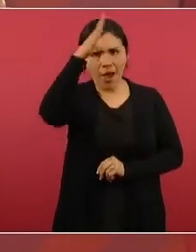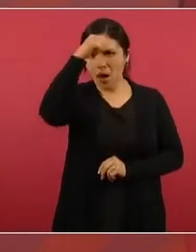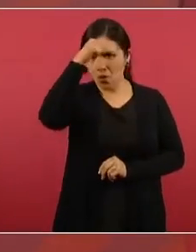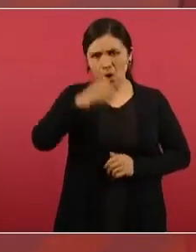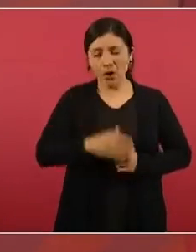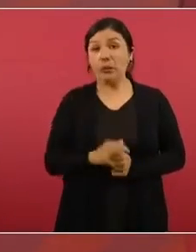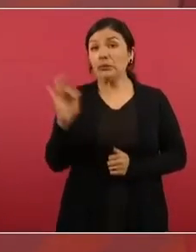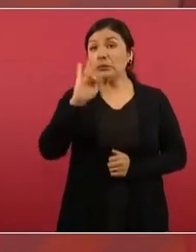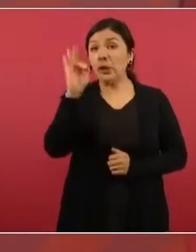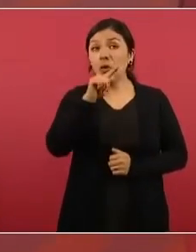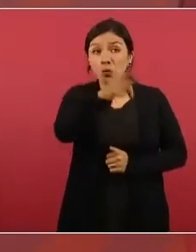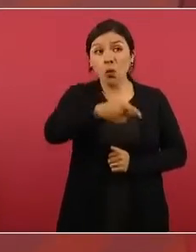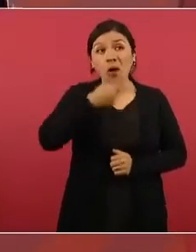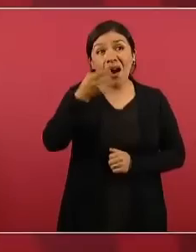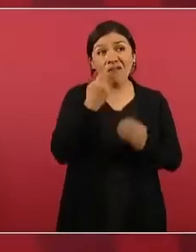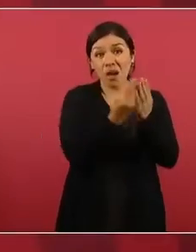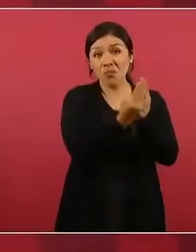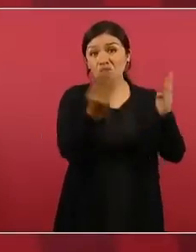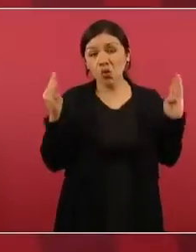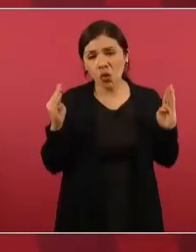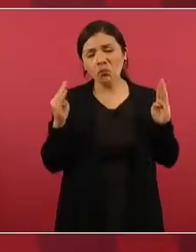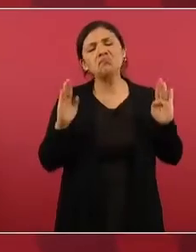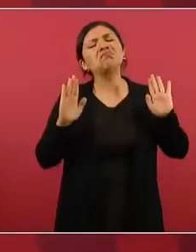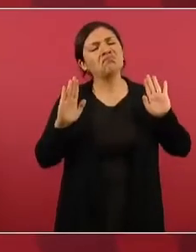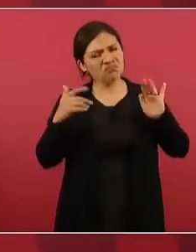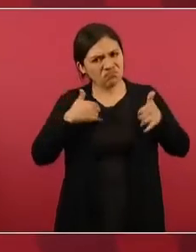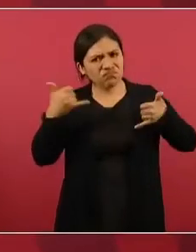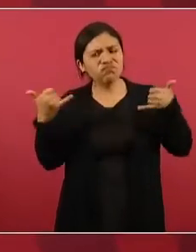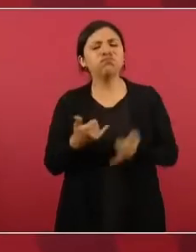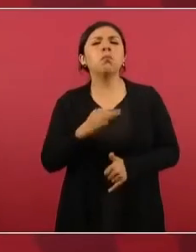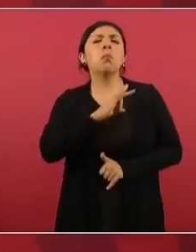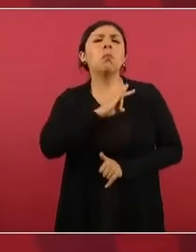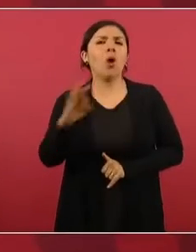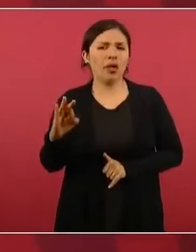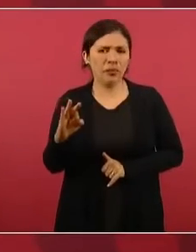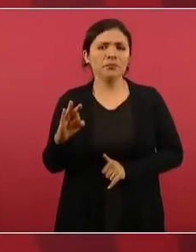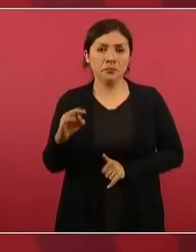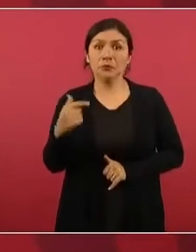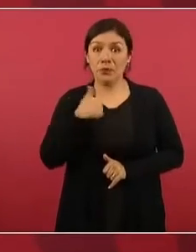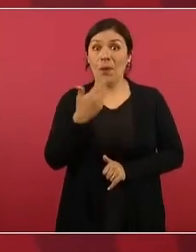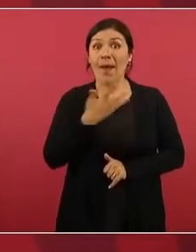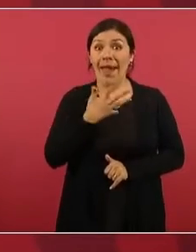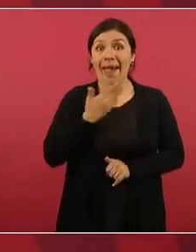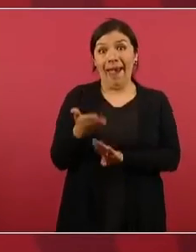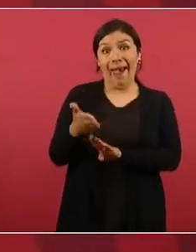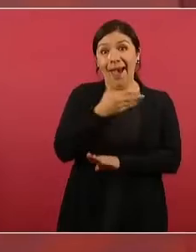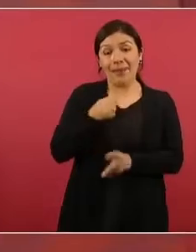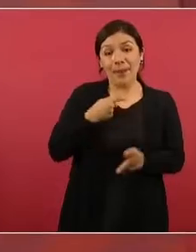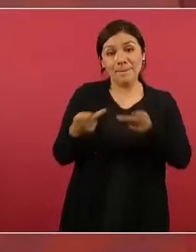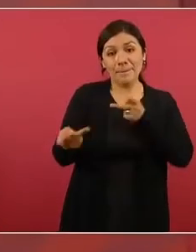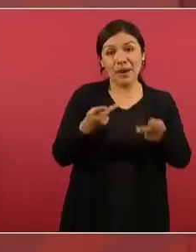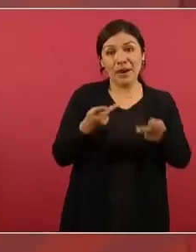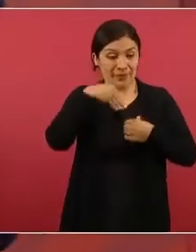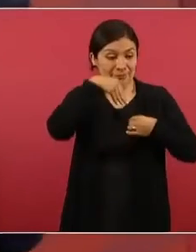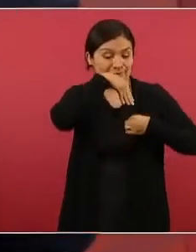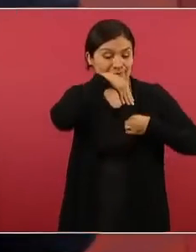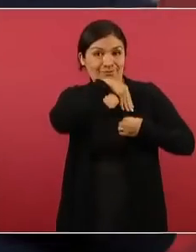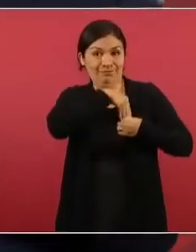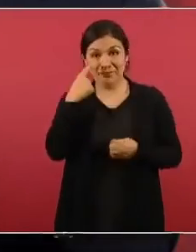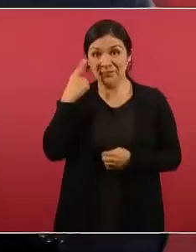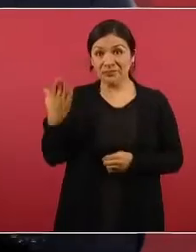porque si se toca el tema del muro voy a replicar. Y llevaba yo aquí